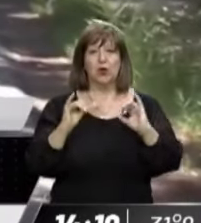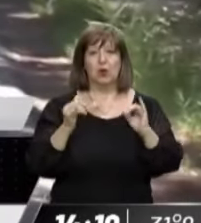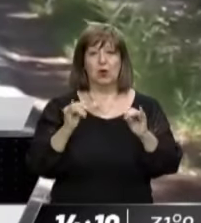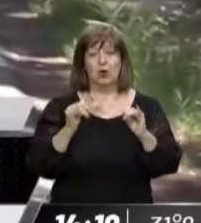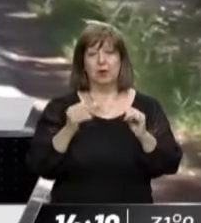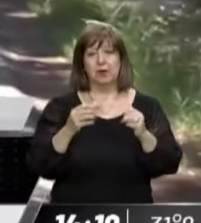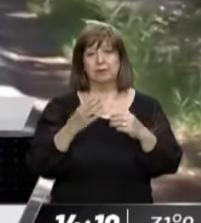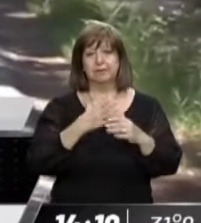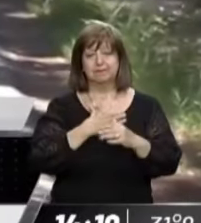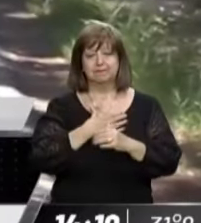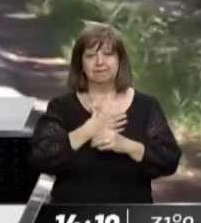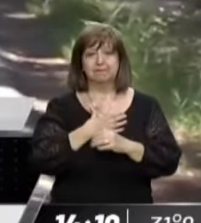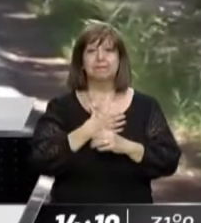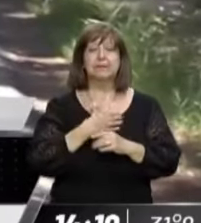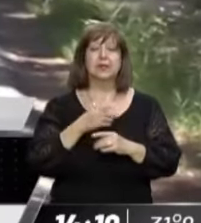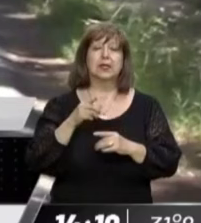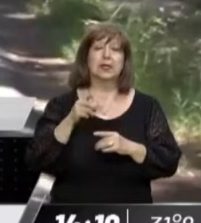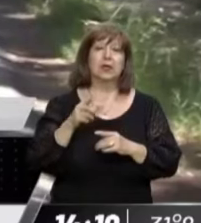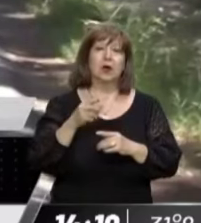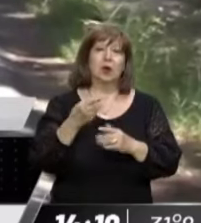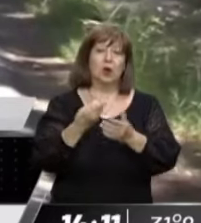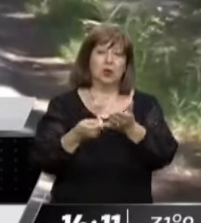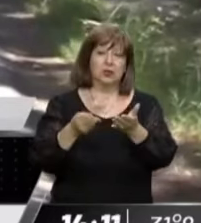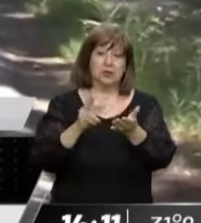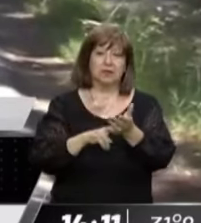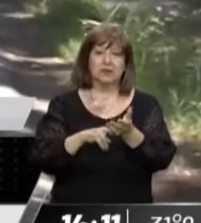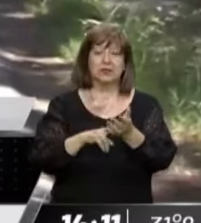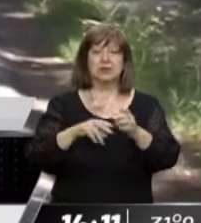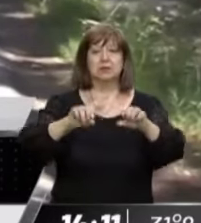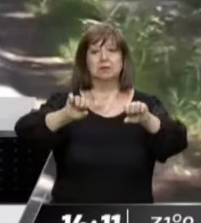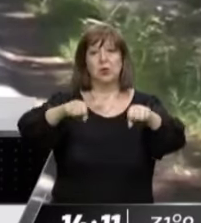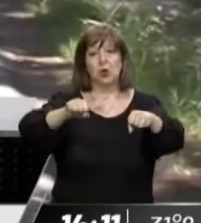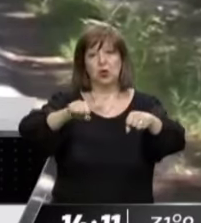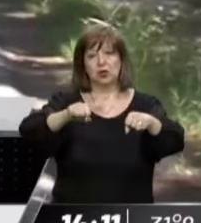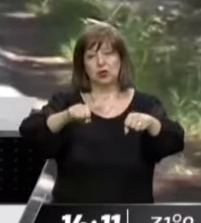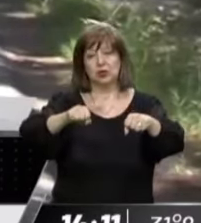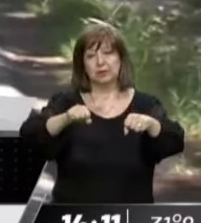del tránsito. Además, otra víctima a bordo de una motocicleta.